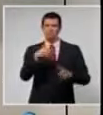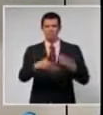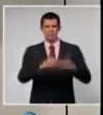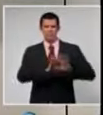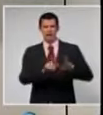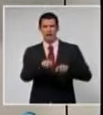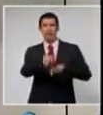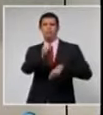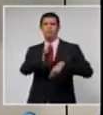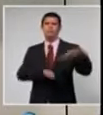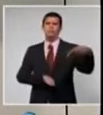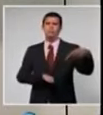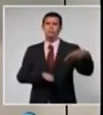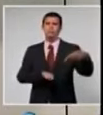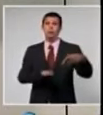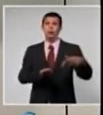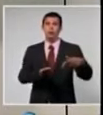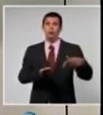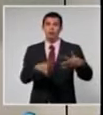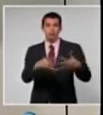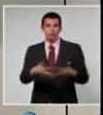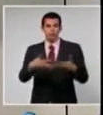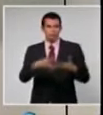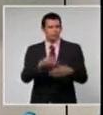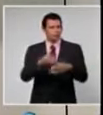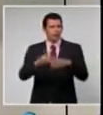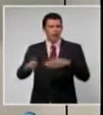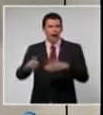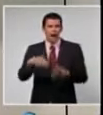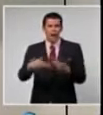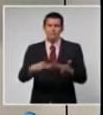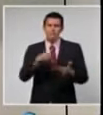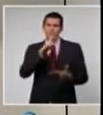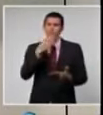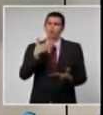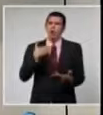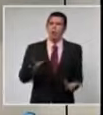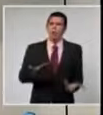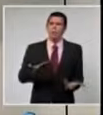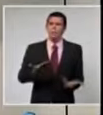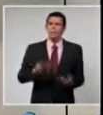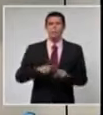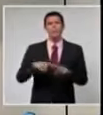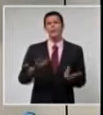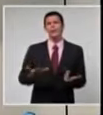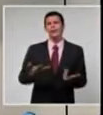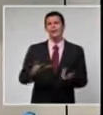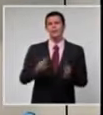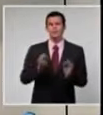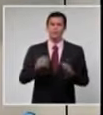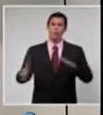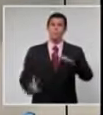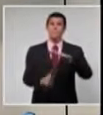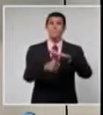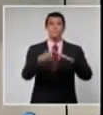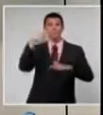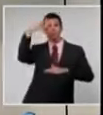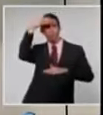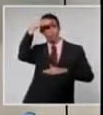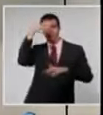diplomáticas. En parte la decisión de Trump se debía a que buscaba borrar todo lo que oliera a Obama, en el intento de obtener